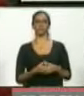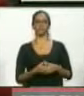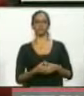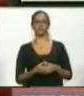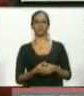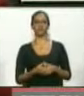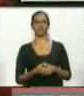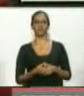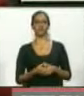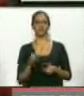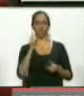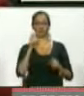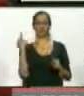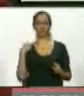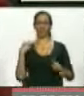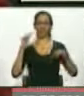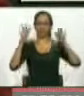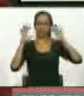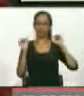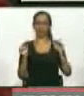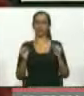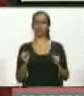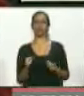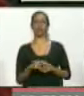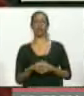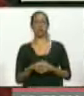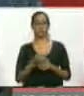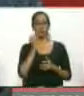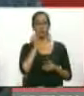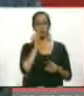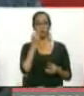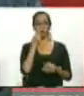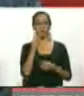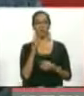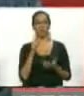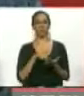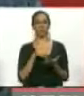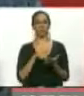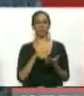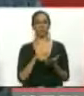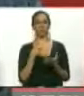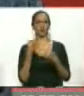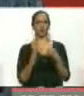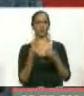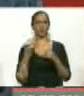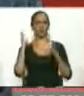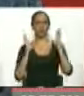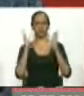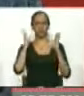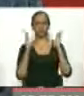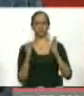es lo que la gente tiene que entender y bien ridículo se ve participando como candidato